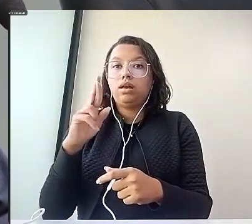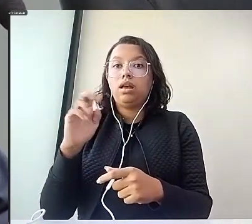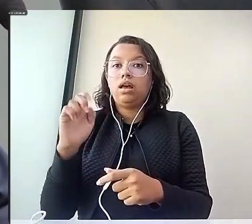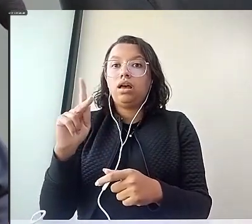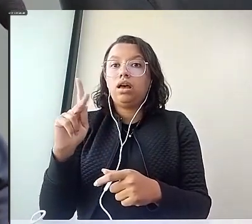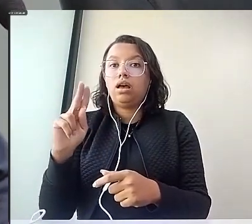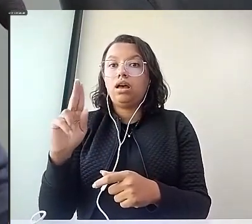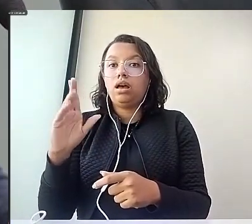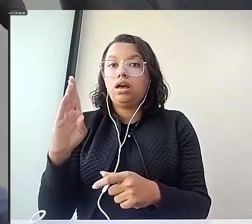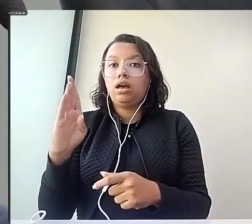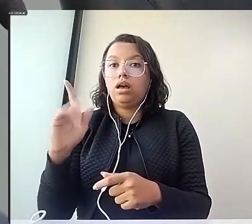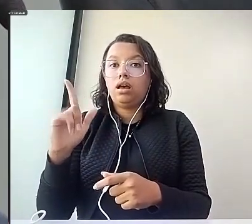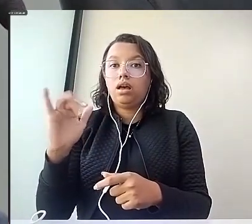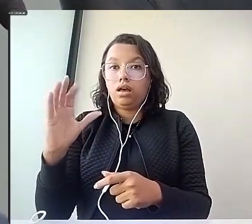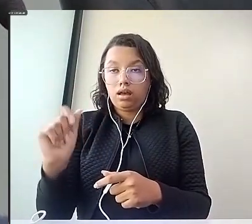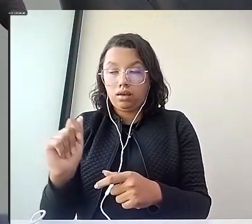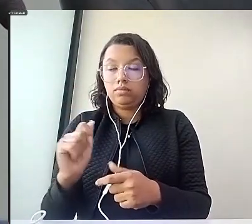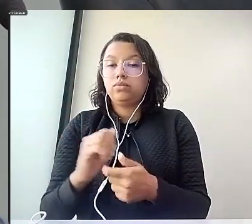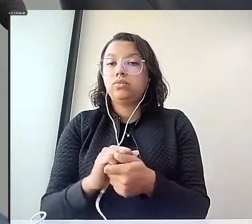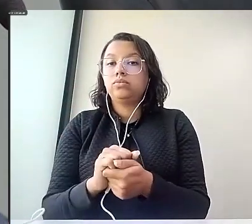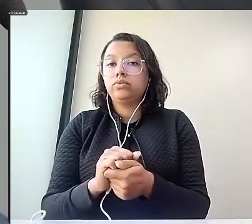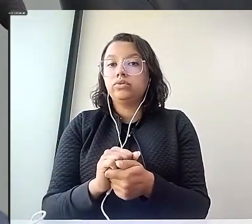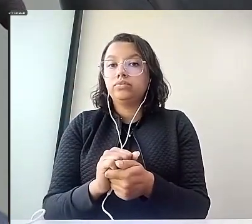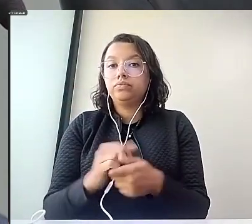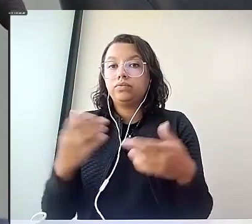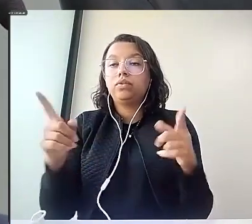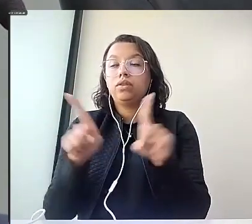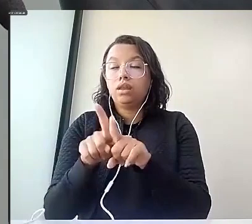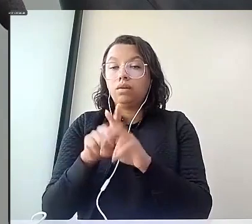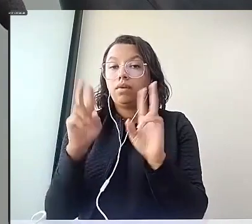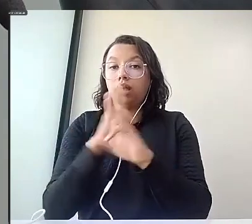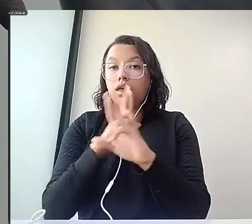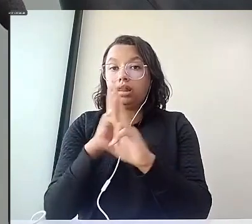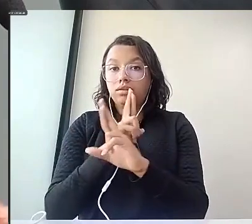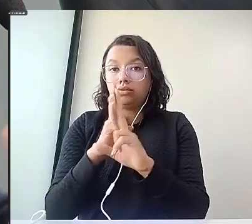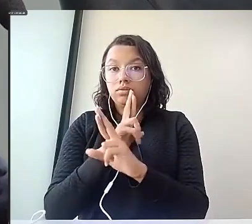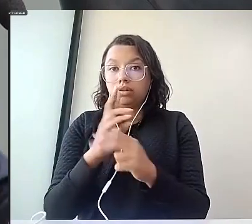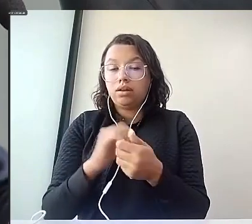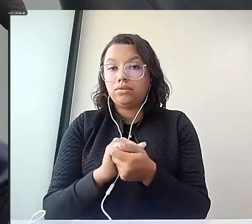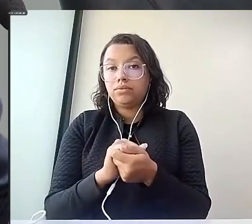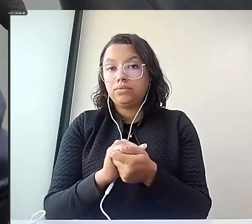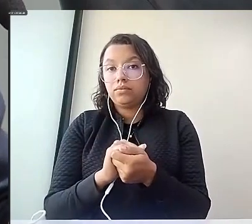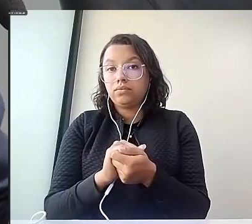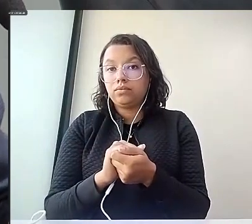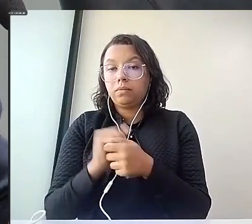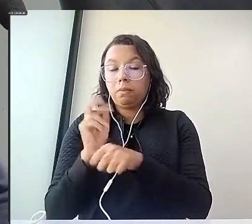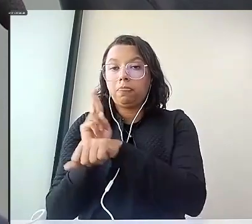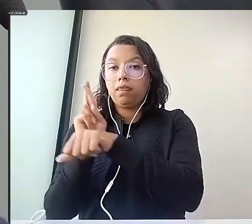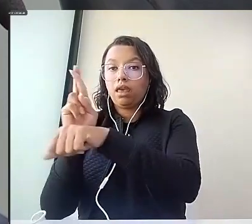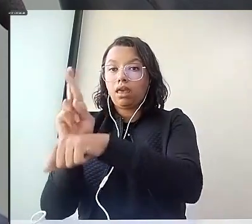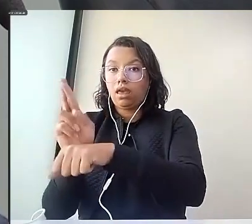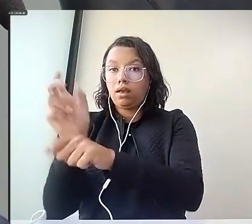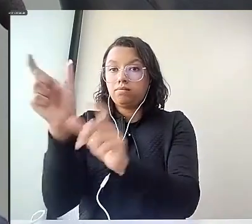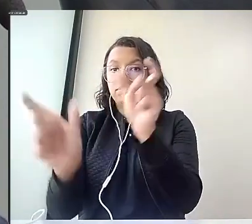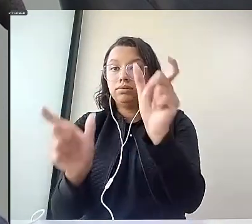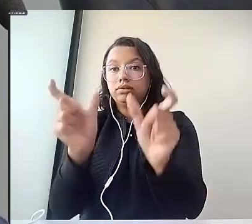indivisible. Y eso es también relacionado con la idea de la representación